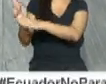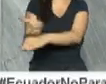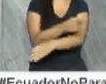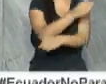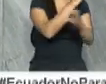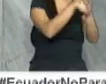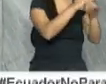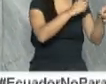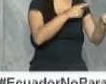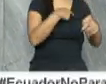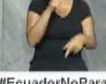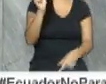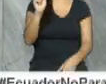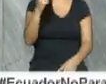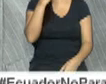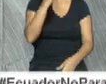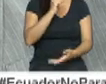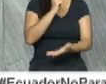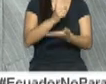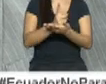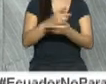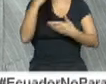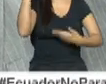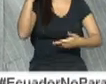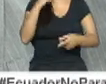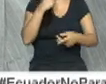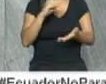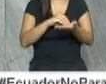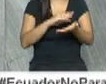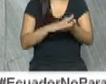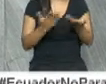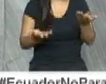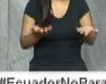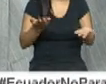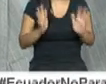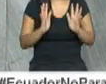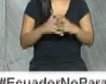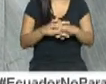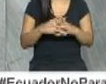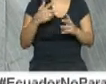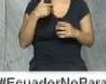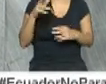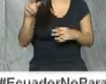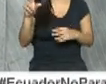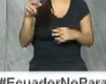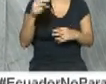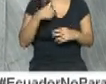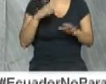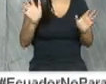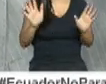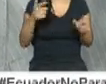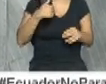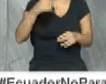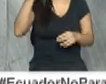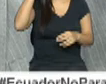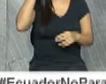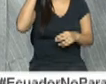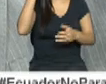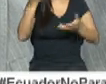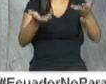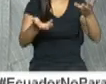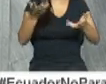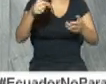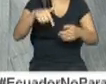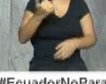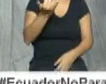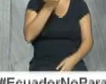científica de las realidades políticas. Pero sucede en algunas circunstancias. No, yo creo que no. O sea, yo creo que aquí lo que hay es